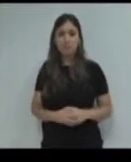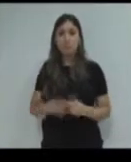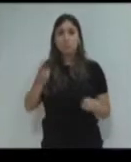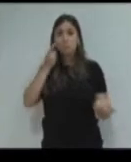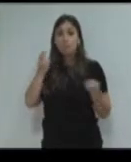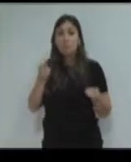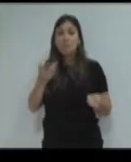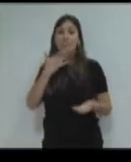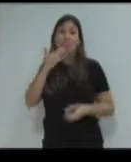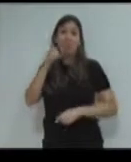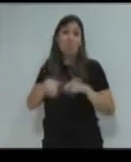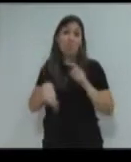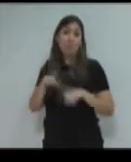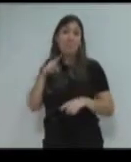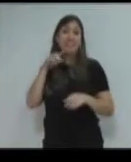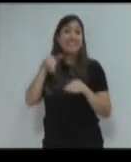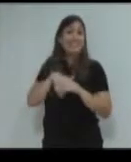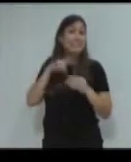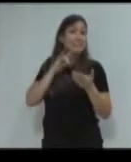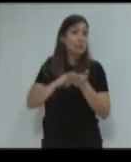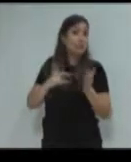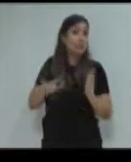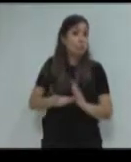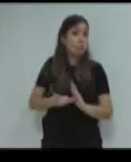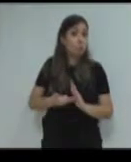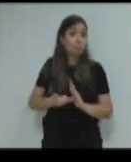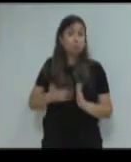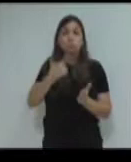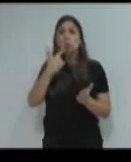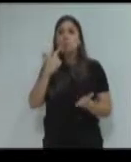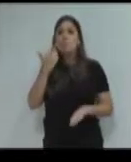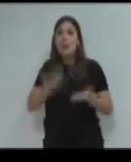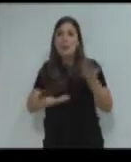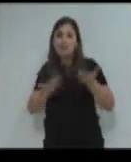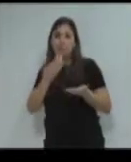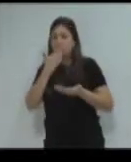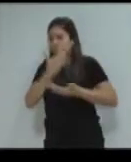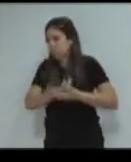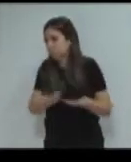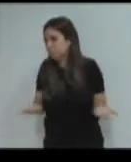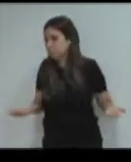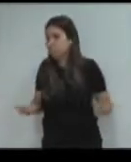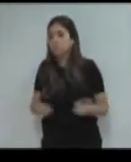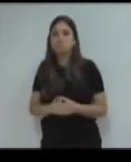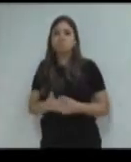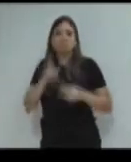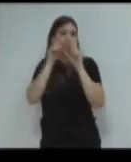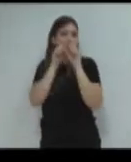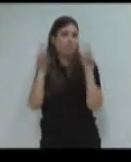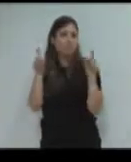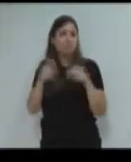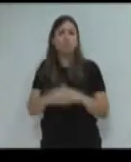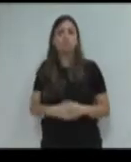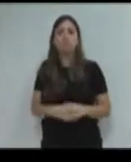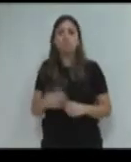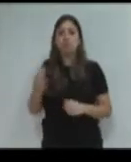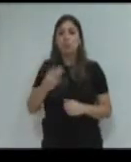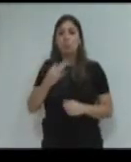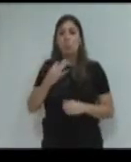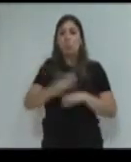Dependerá entonces del contenido técnico, digamos, es decir, un balance. Estás en una empresa y tú tienes que coger y